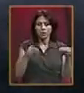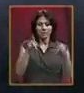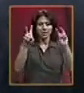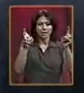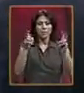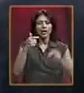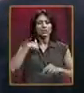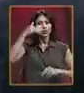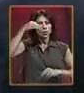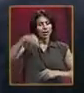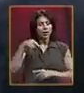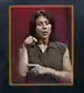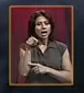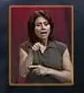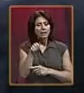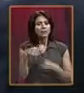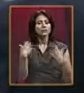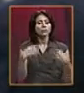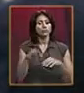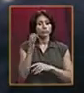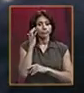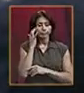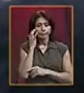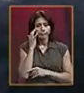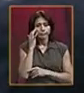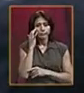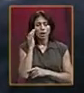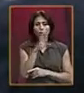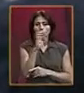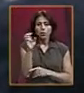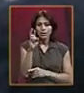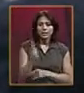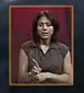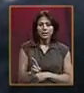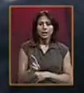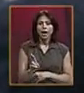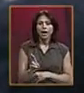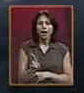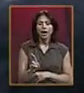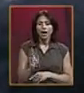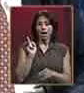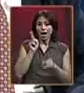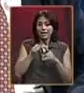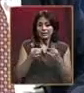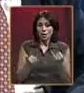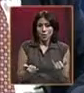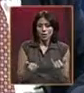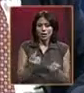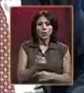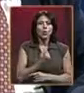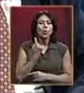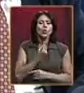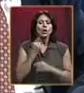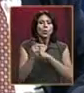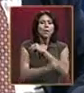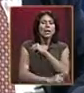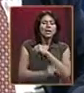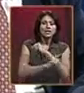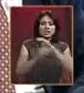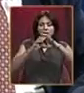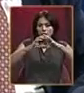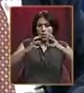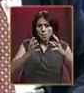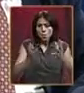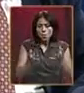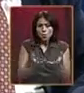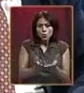un foco de preocupación. Costa Rica es hasta ahora el único país en el mundo que